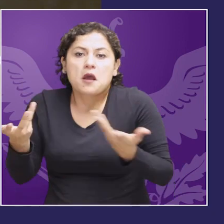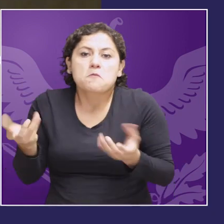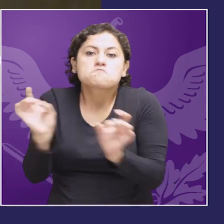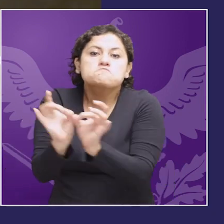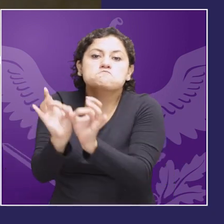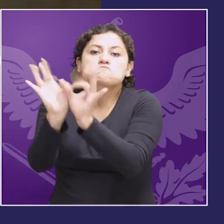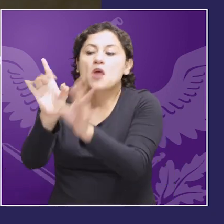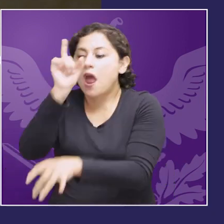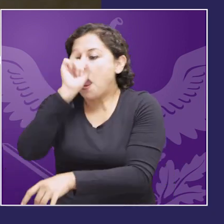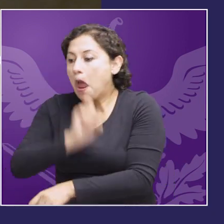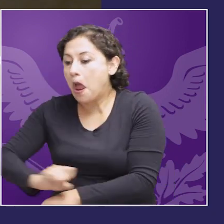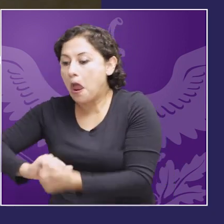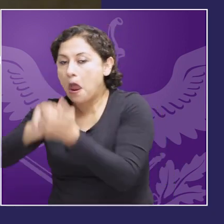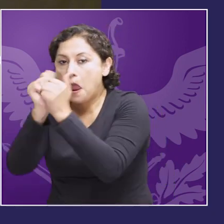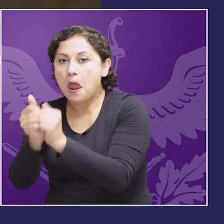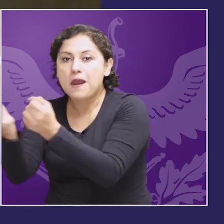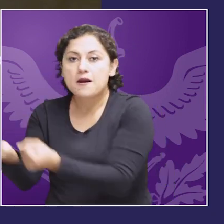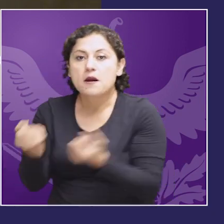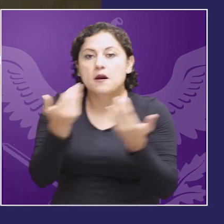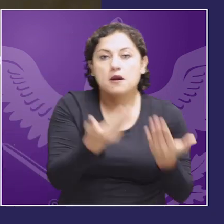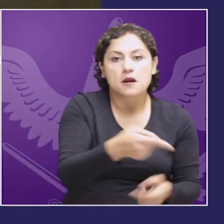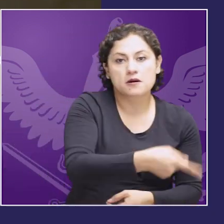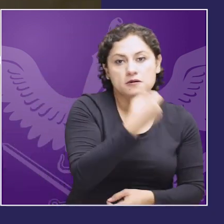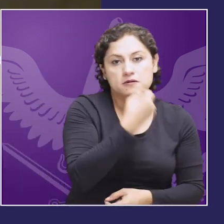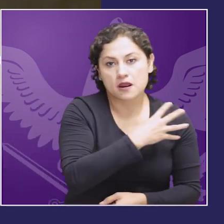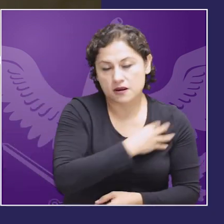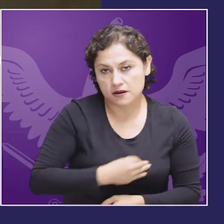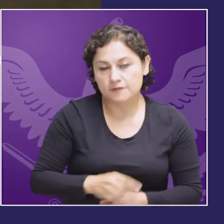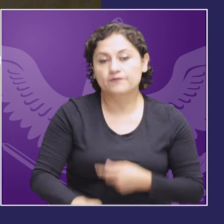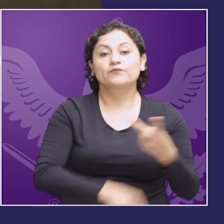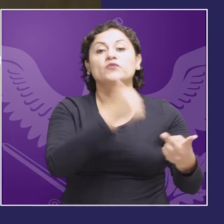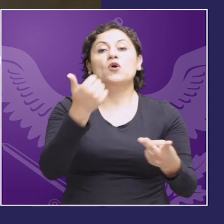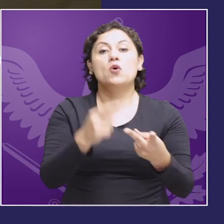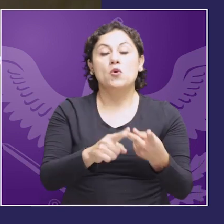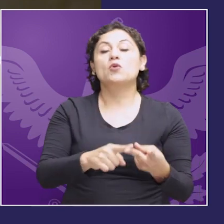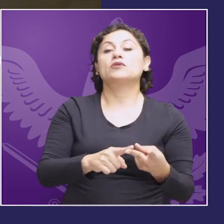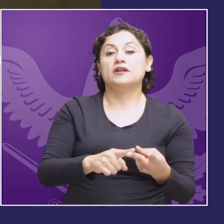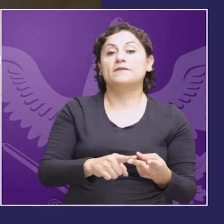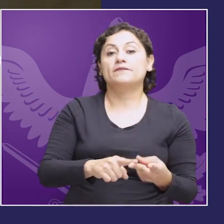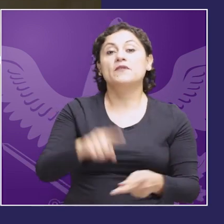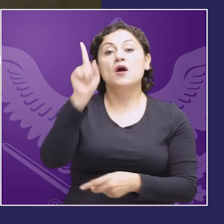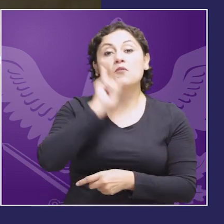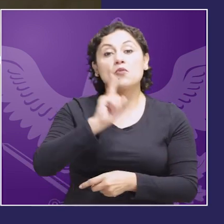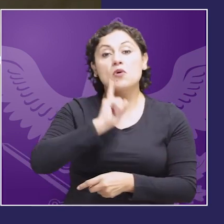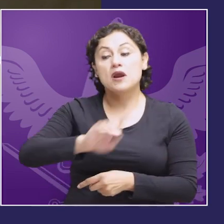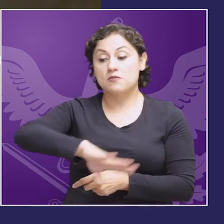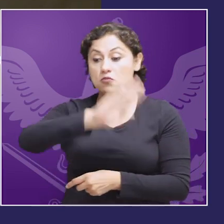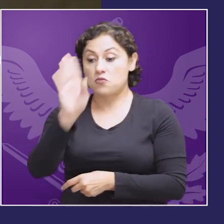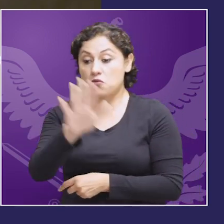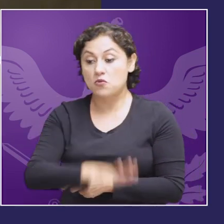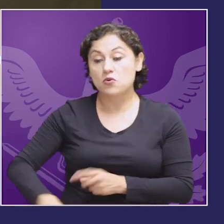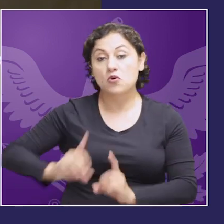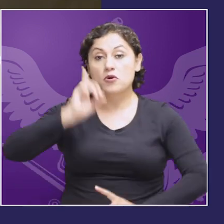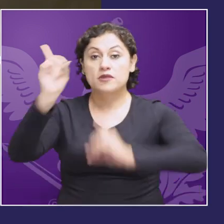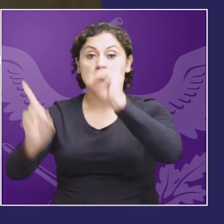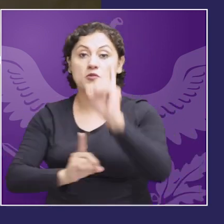lo refrigeraron. No se refrigeró el cuerpo y se lo entregaron al hijo ya en estado de descomposición. A la madre de una niña